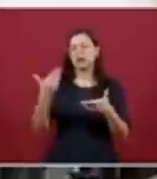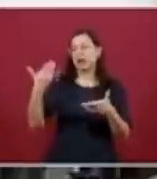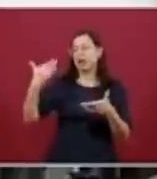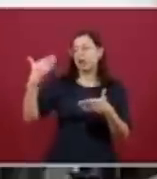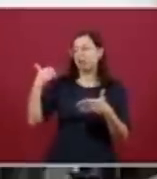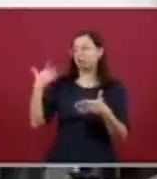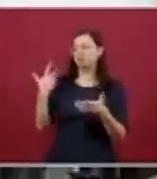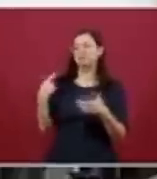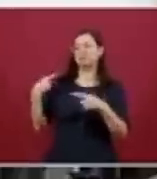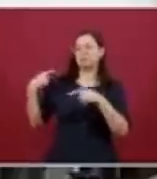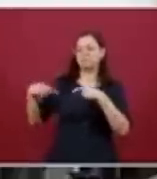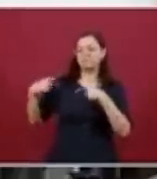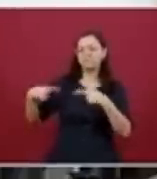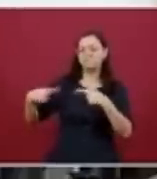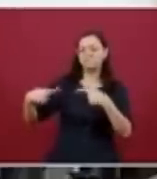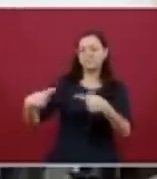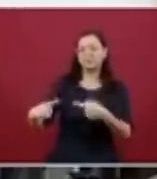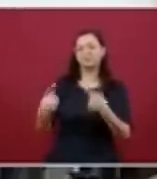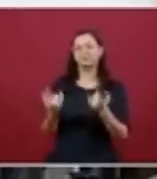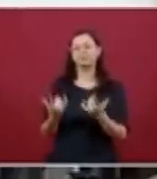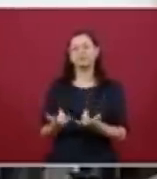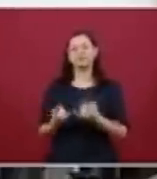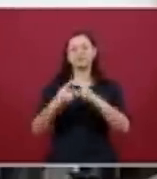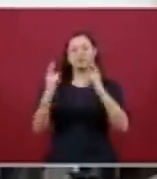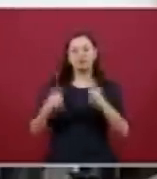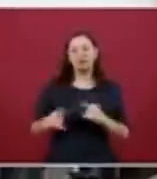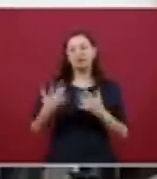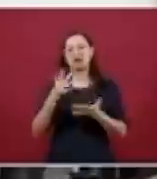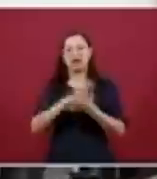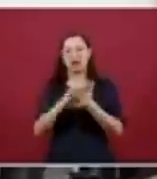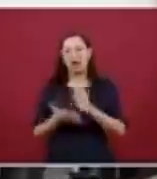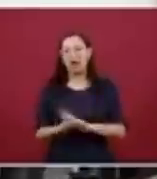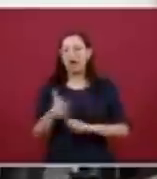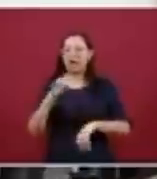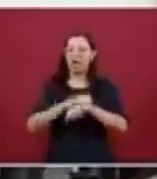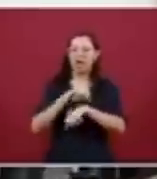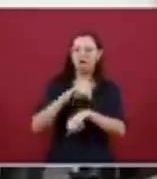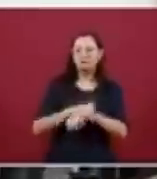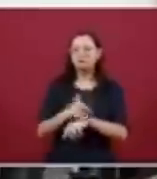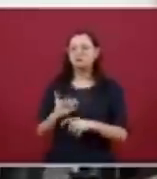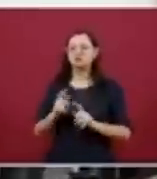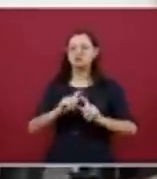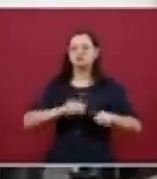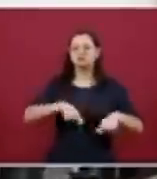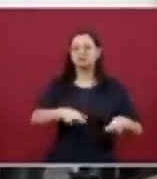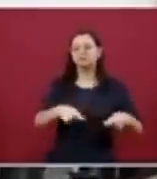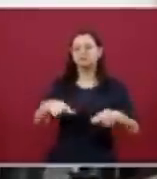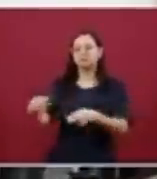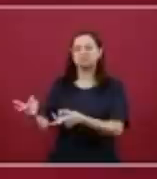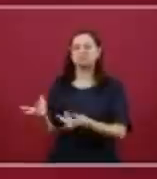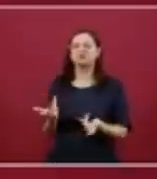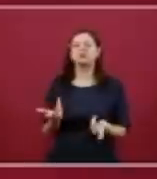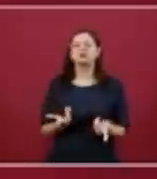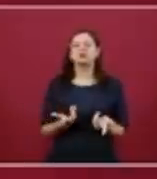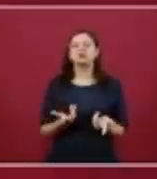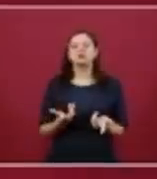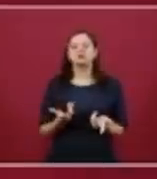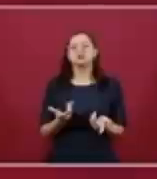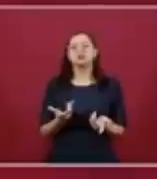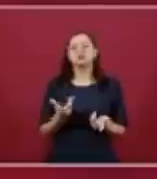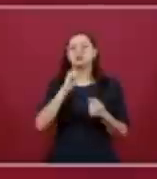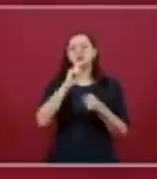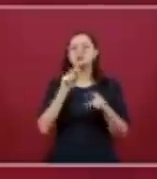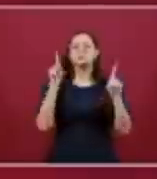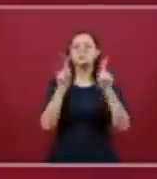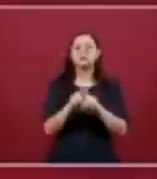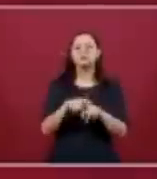anteriores pues era de amiguismo y moches, ¿no? La designación de estas empresas. También su viaje de